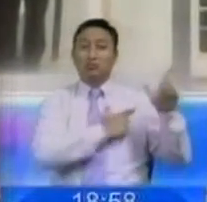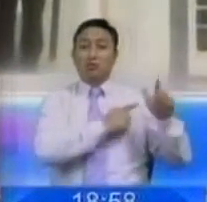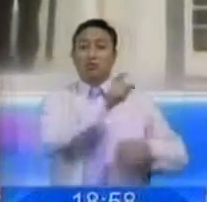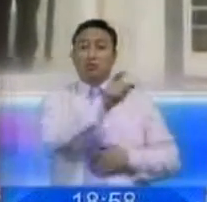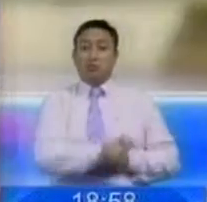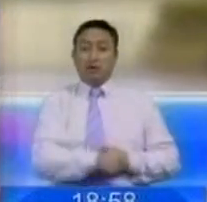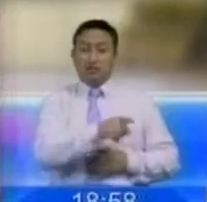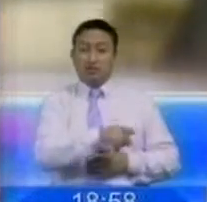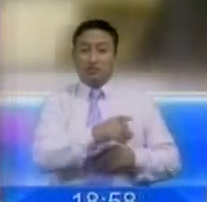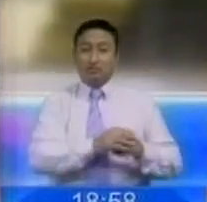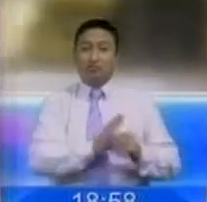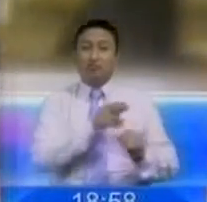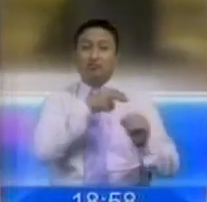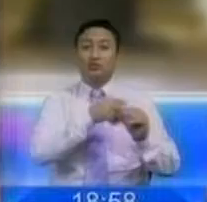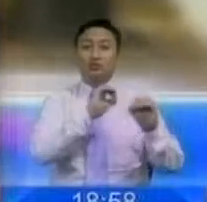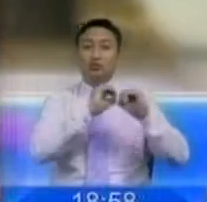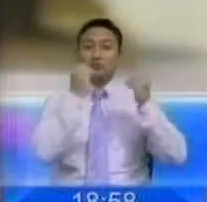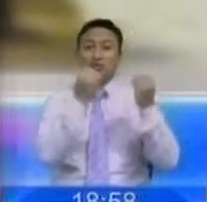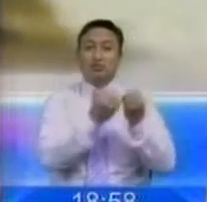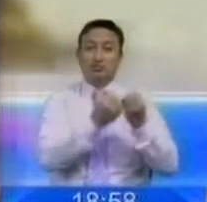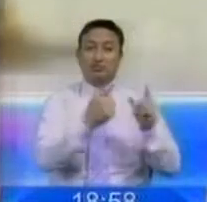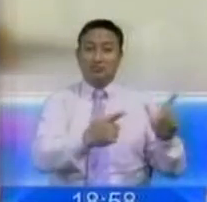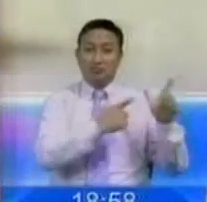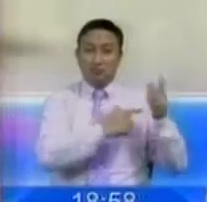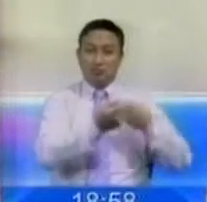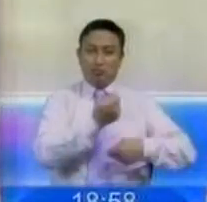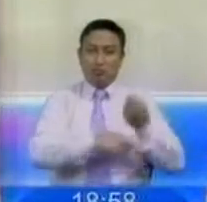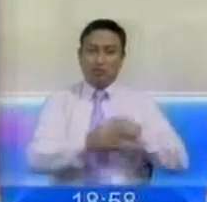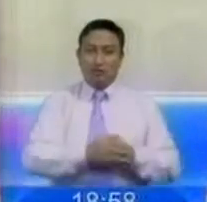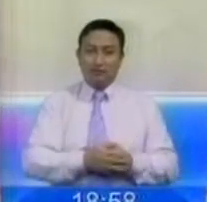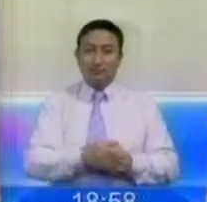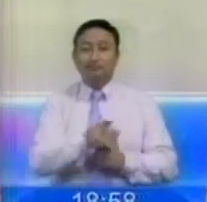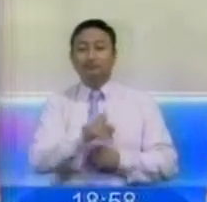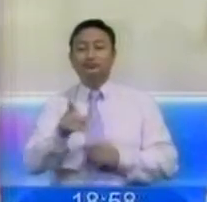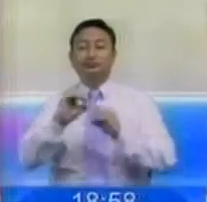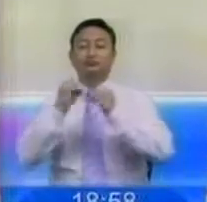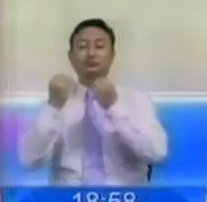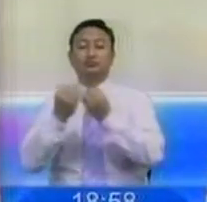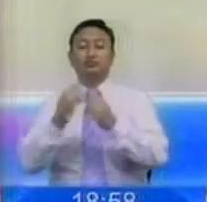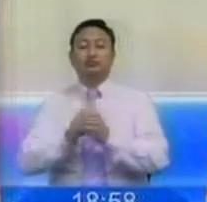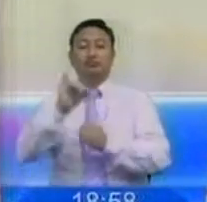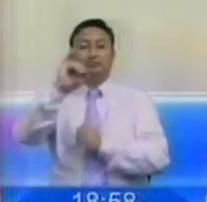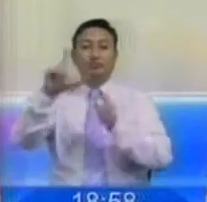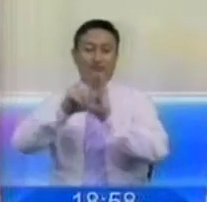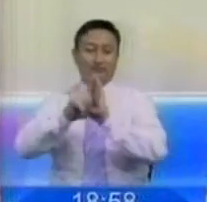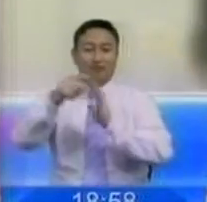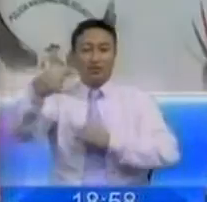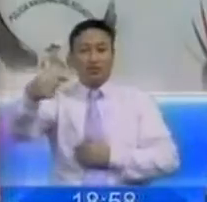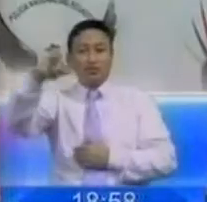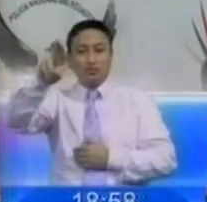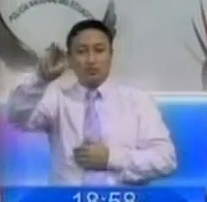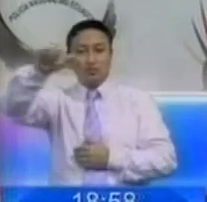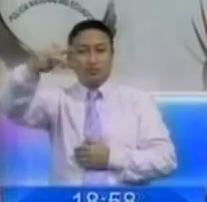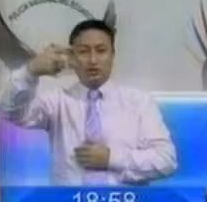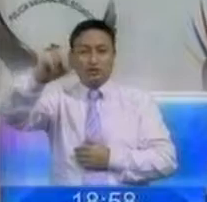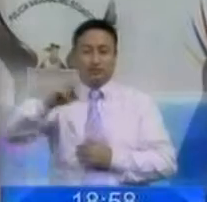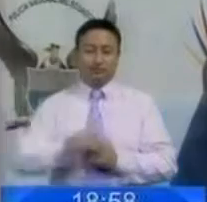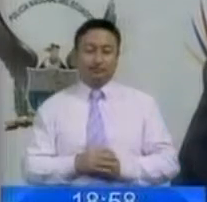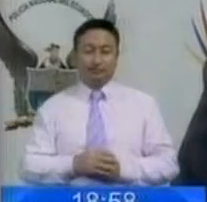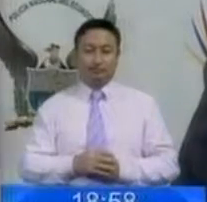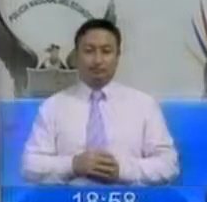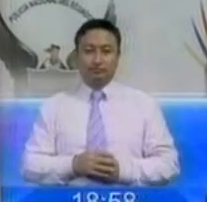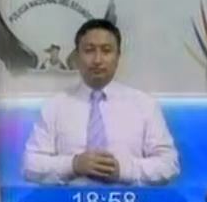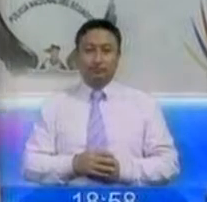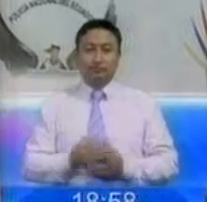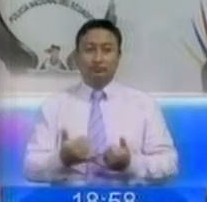aparentemente serían parte de una red dedicada al tráfico de armas destinadas a la organización liderada por alias Guacho. La investigación se ha hecho